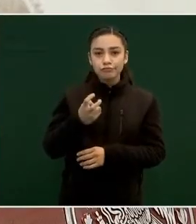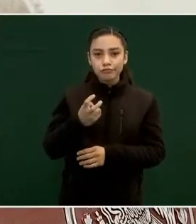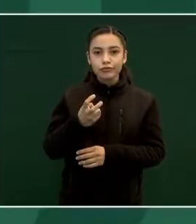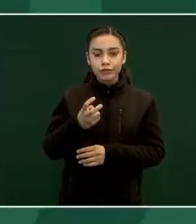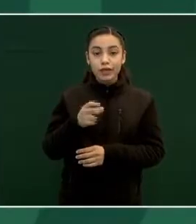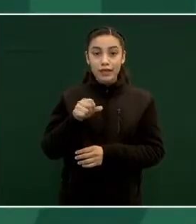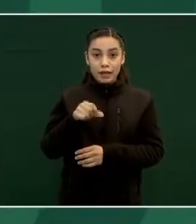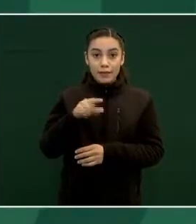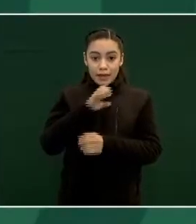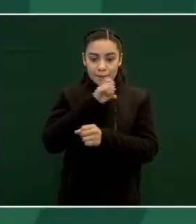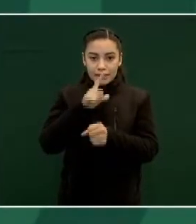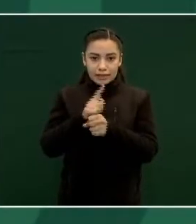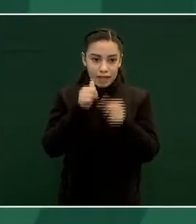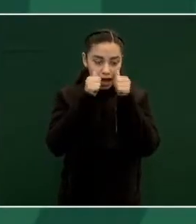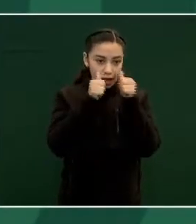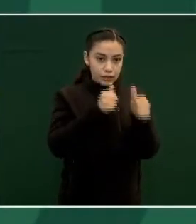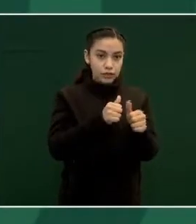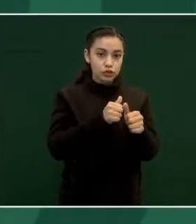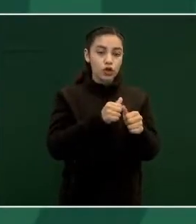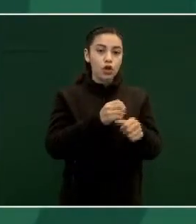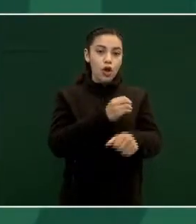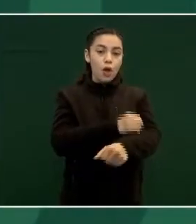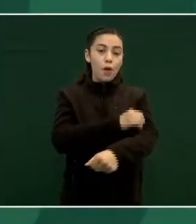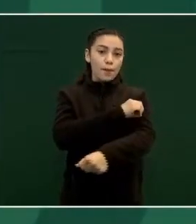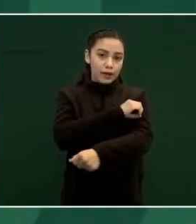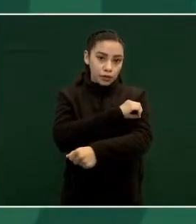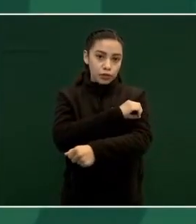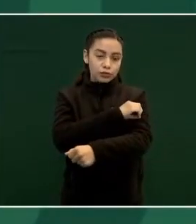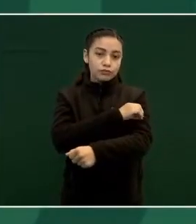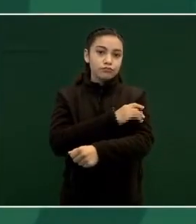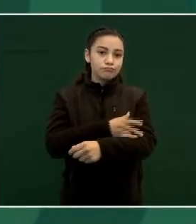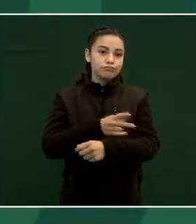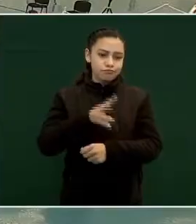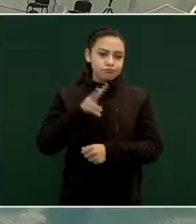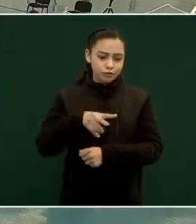y está dando resultados. De eso me gustaría que